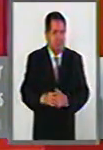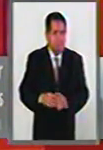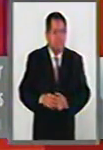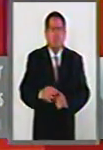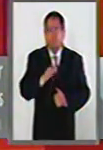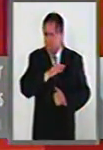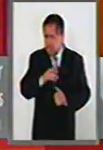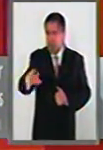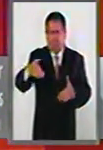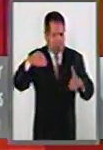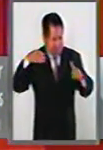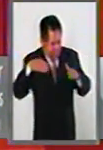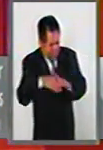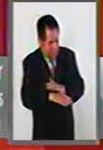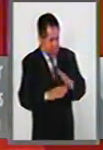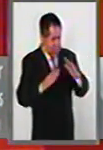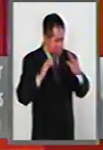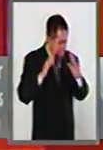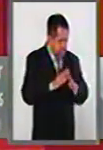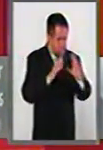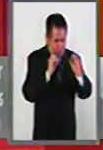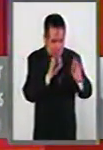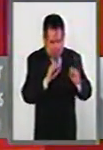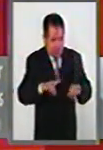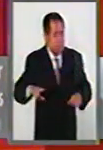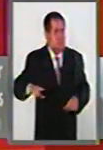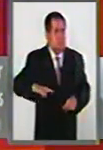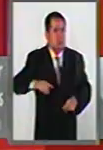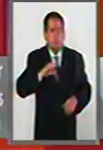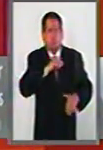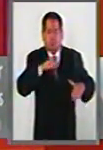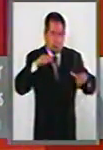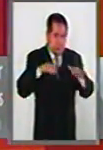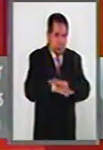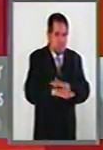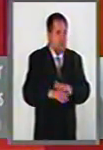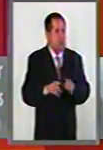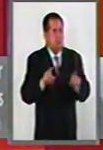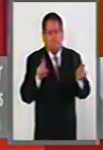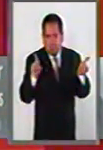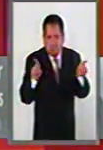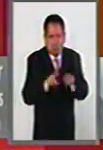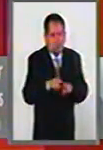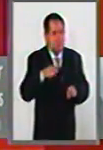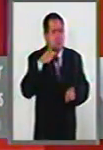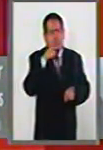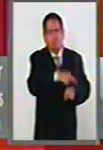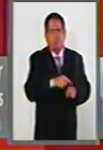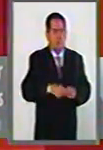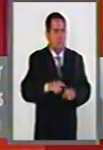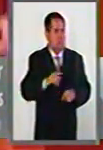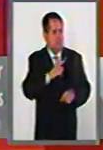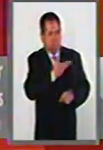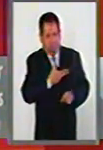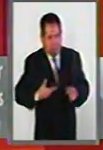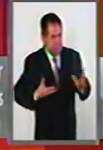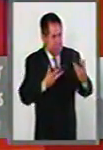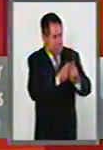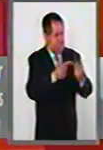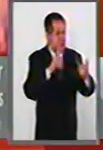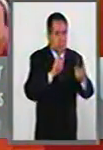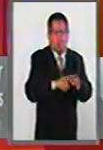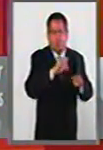puede catear domicilios de oficinas públicas, incluyendo las de los poderes ejecutivo y judicial, legislativo, de los